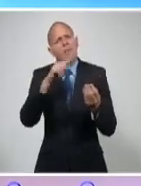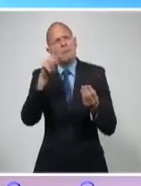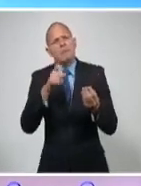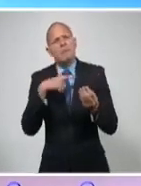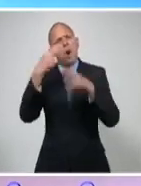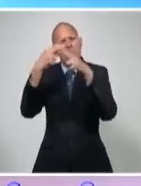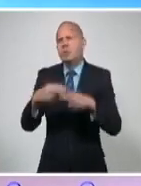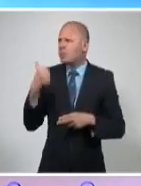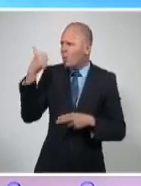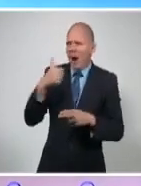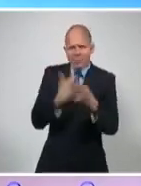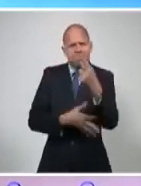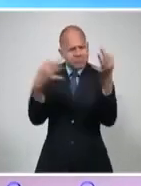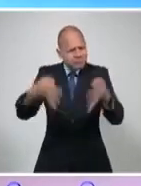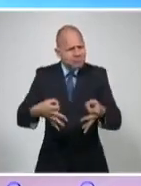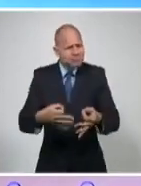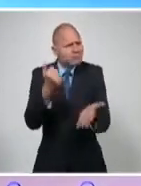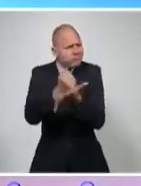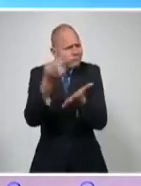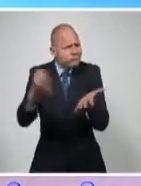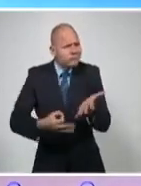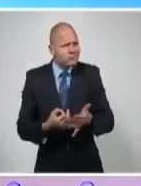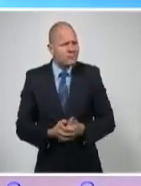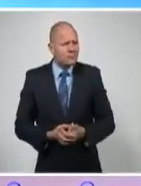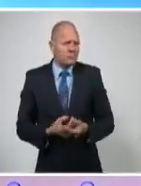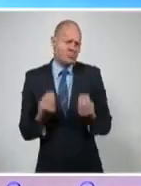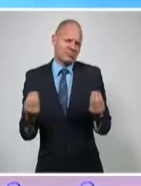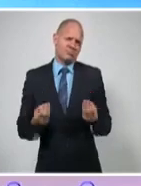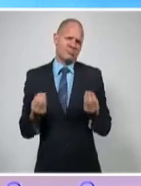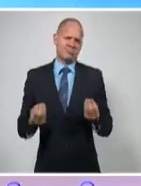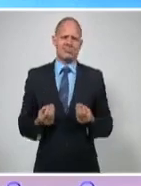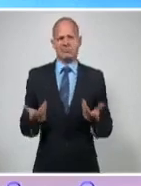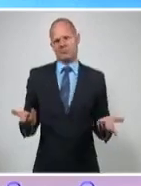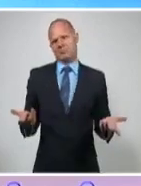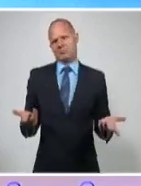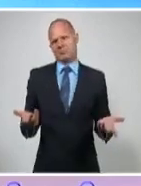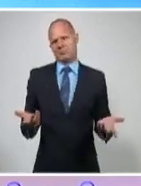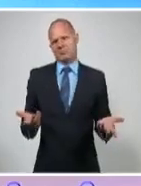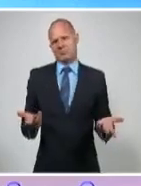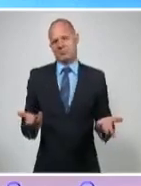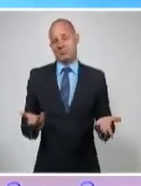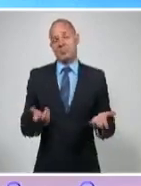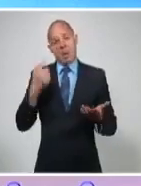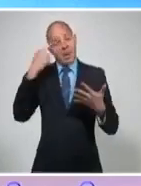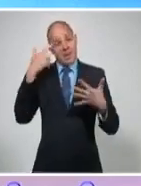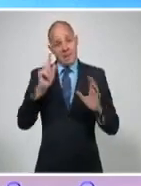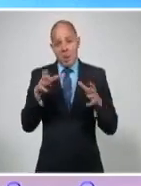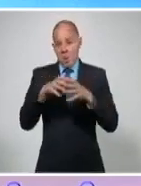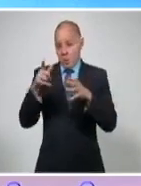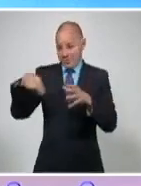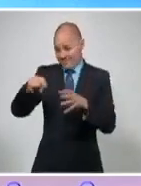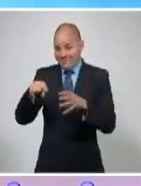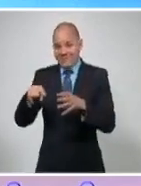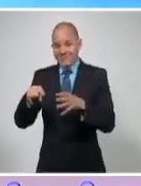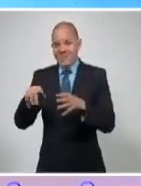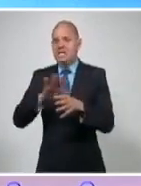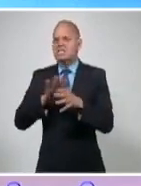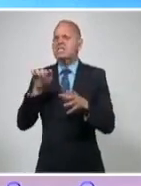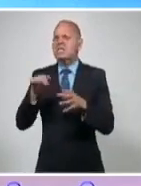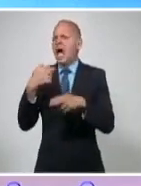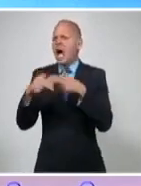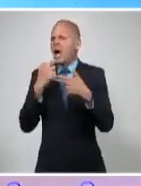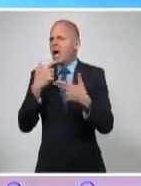¿Esto validará algo realmente? En mi opinión, el resultado de lo que hacen las personas que ejecutan estas acciones,